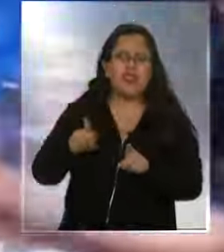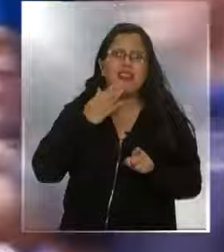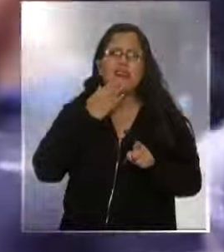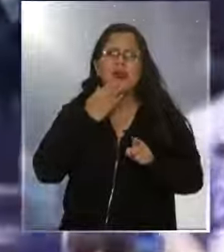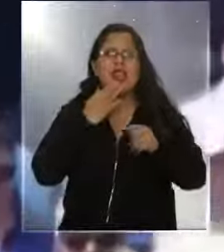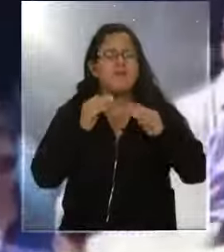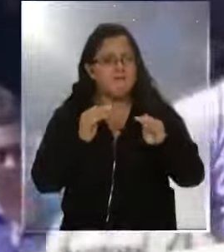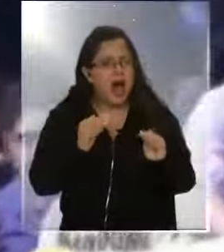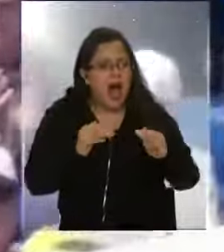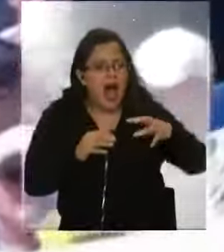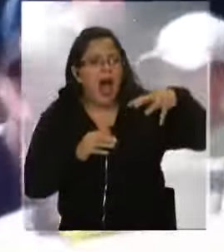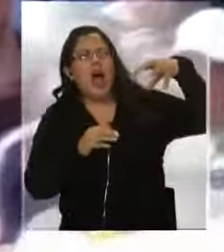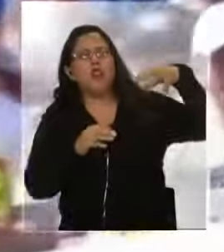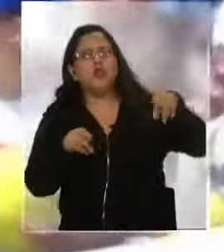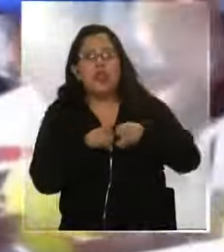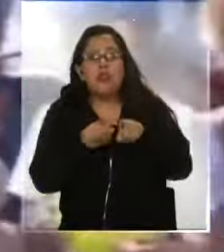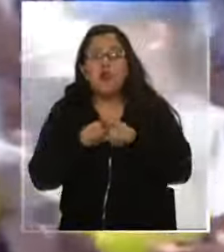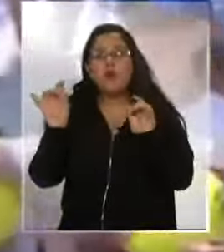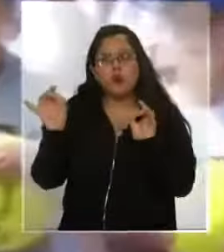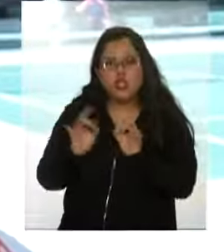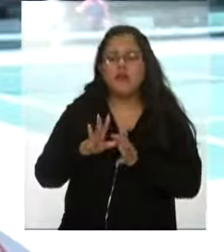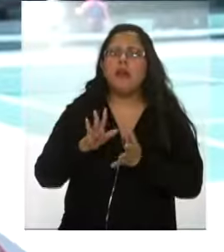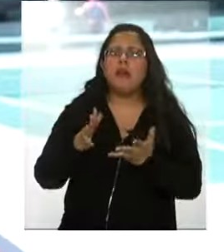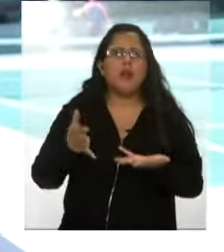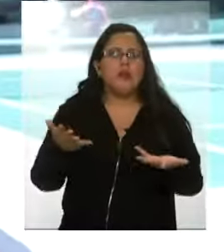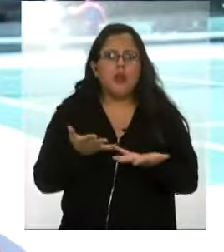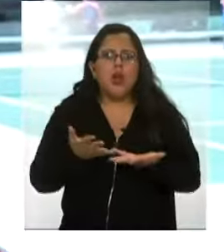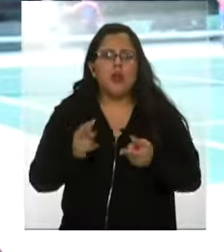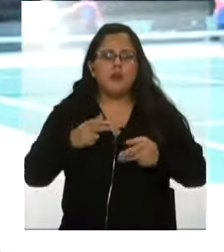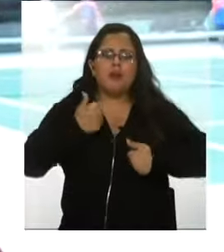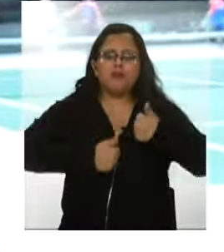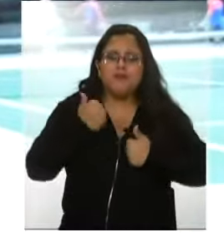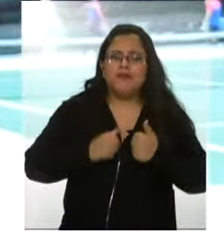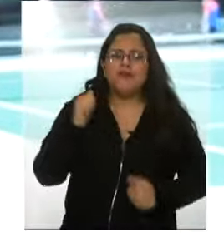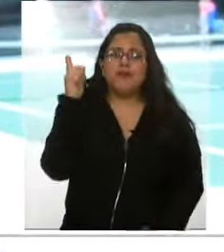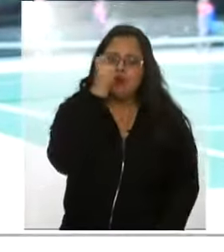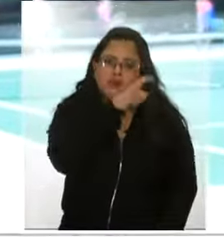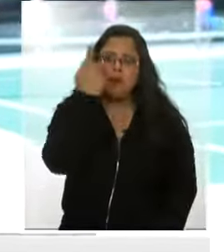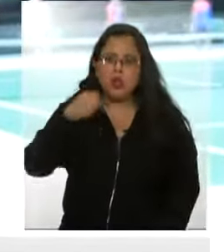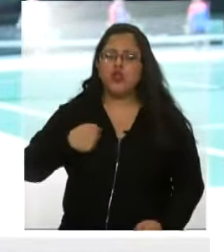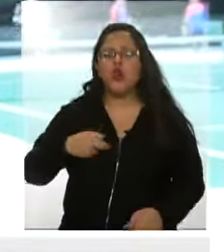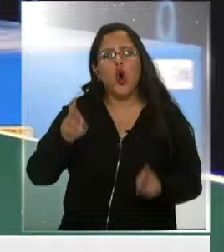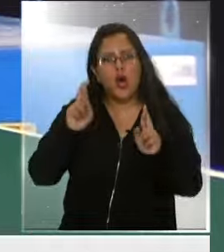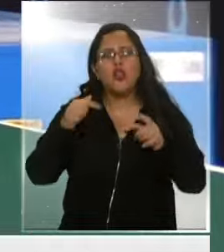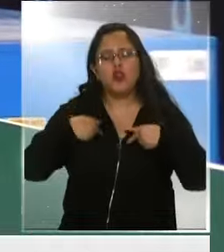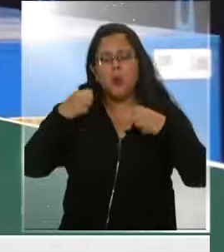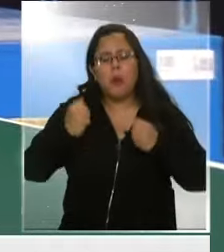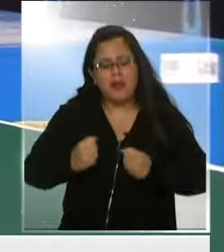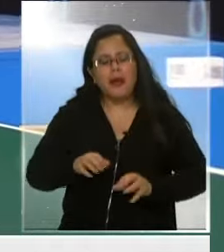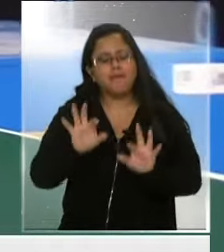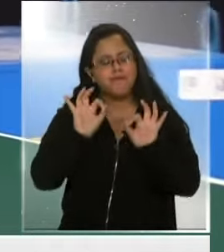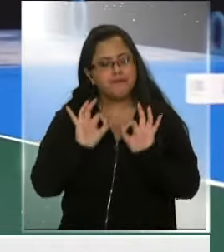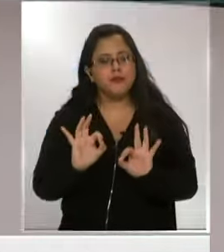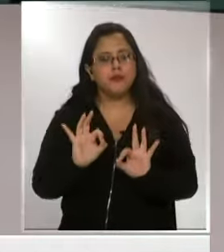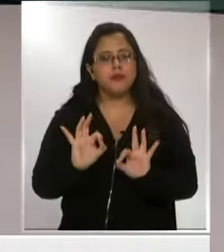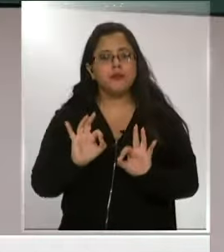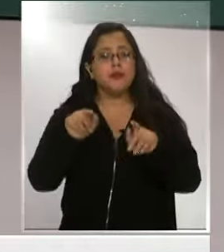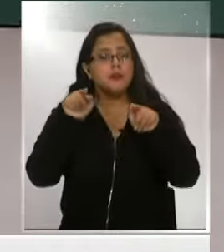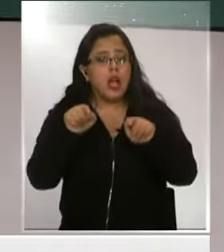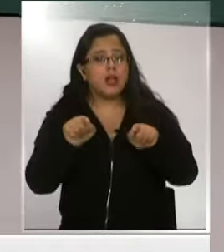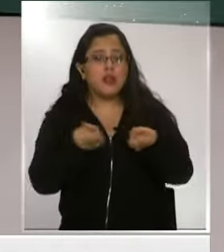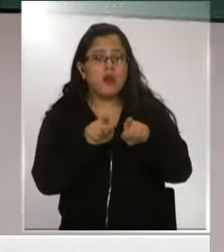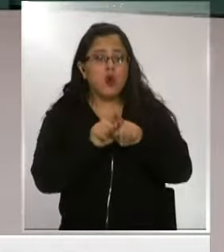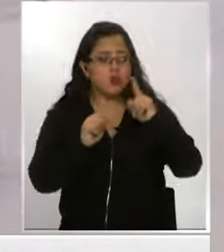distinta. Creo que va a ser un partido duro y espero estar a la altura y jugar mi mejor tenis. A la altura en los